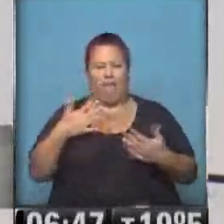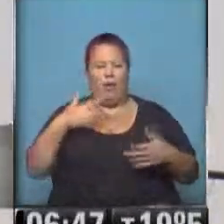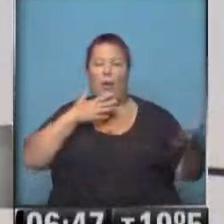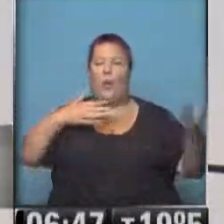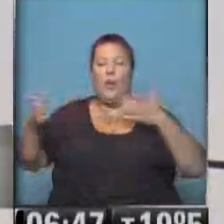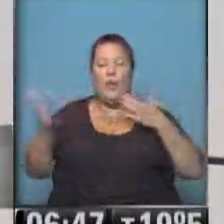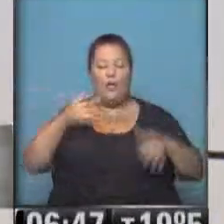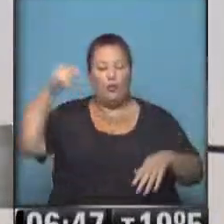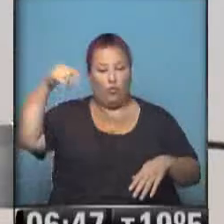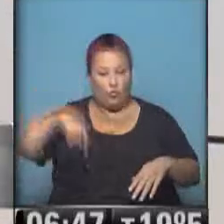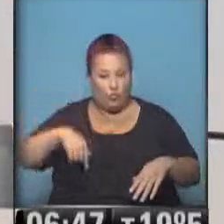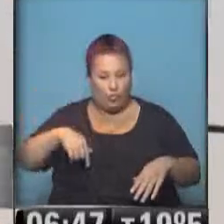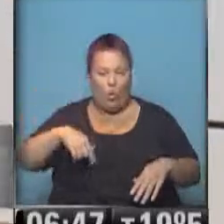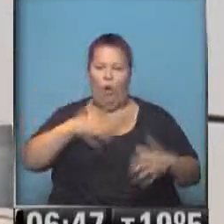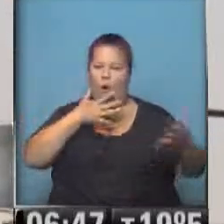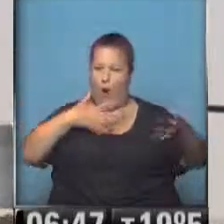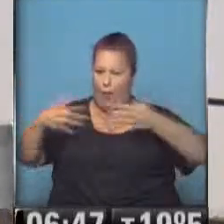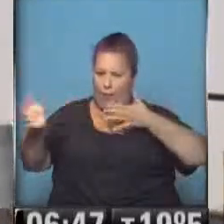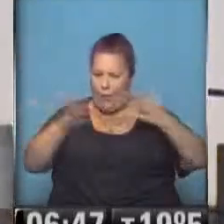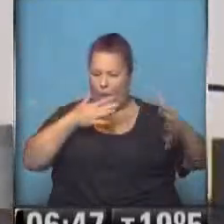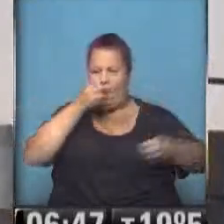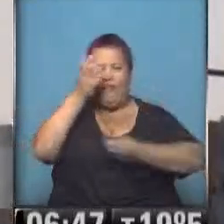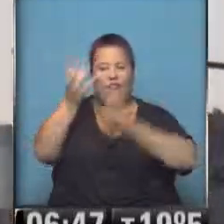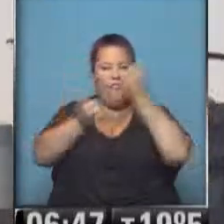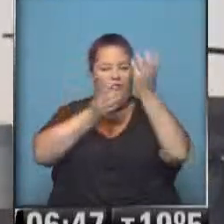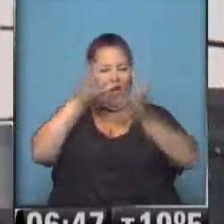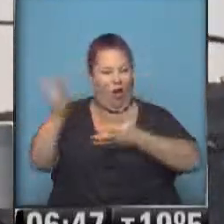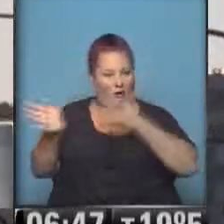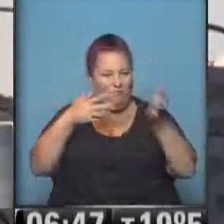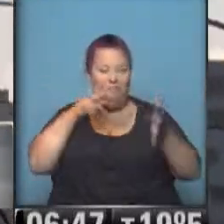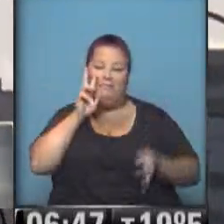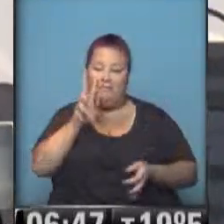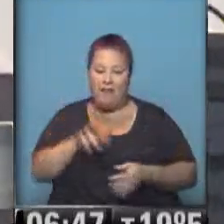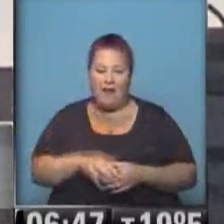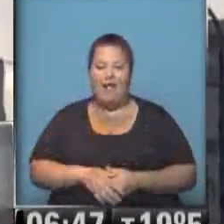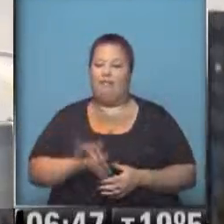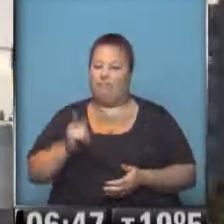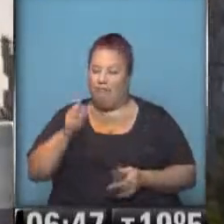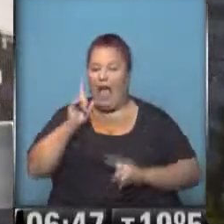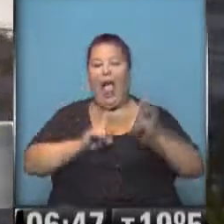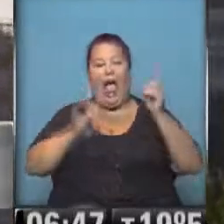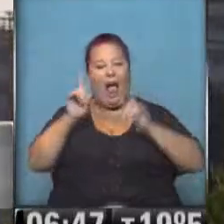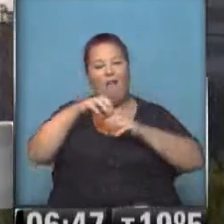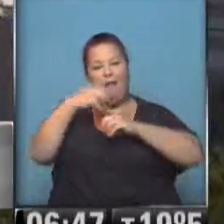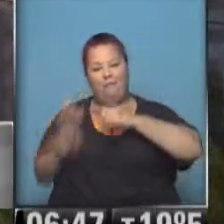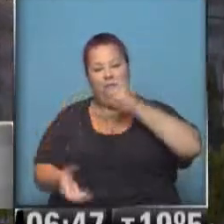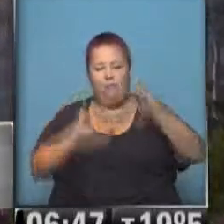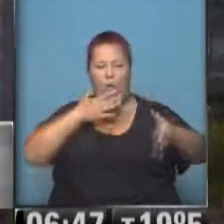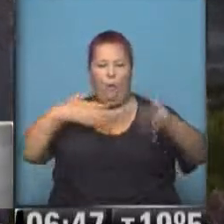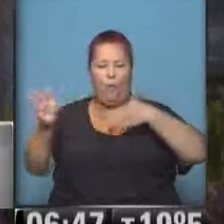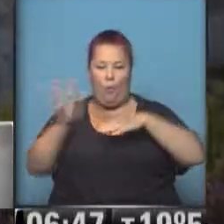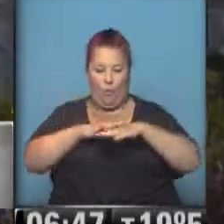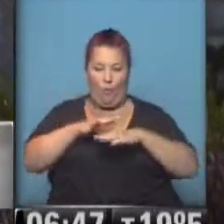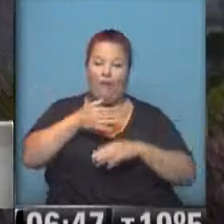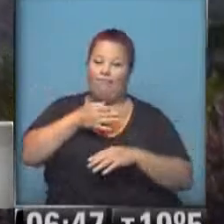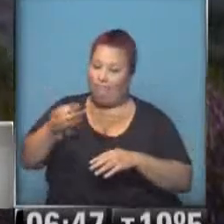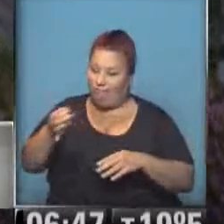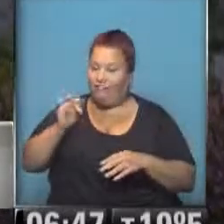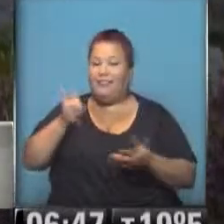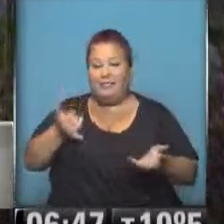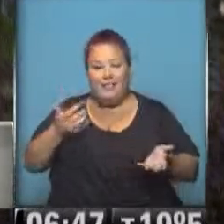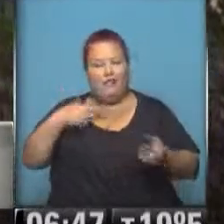viento sur está moviendo, ¿eh? Las flores de jacarandá, fíjese. Sí, algunas se caen con tanto viento, ¿no, Ale? Y así es.